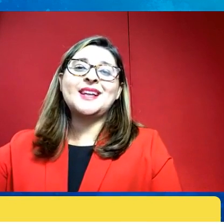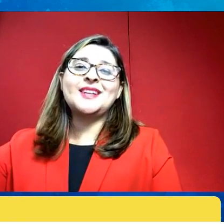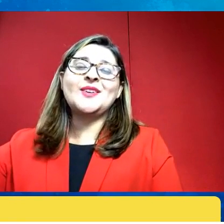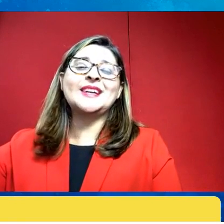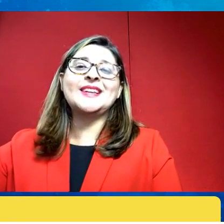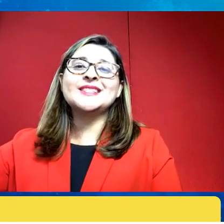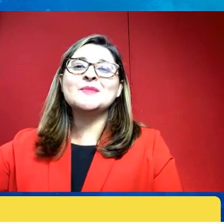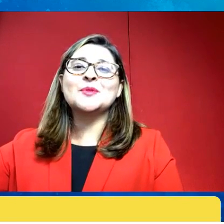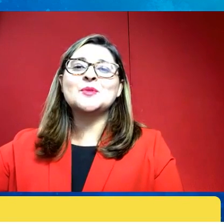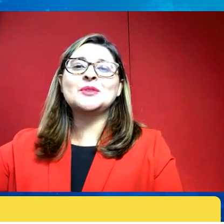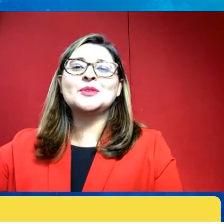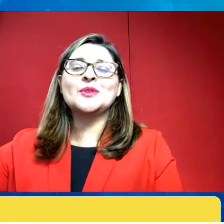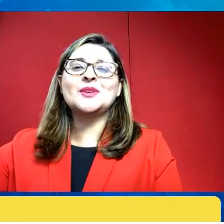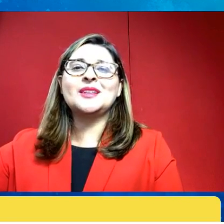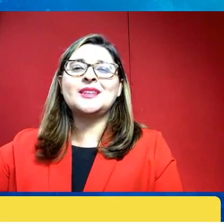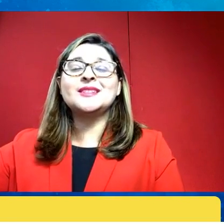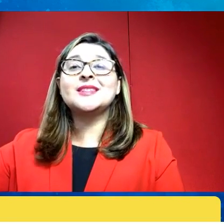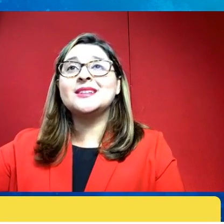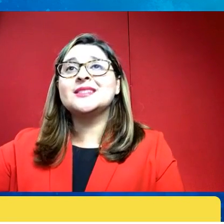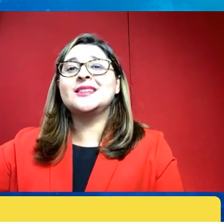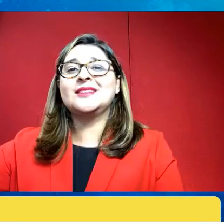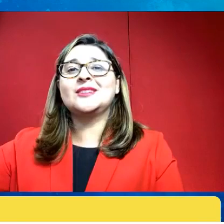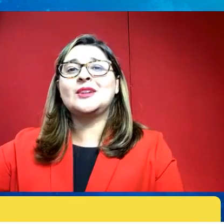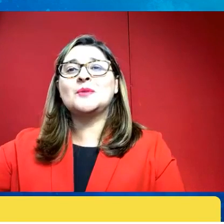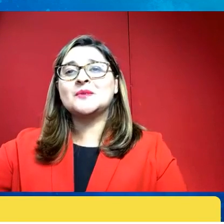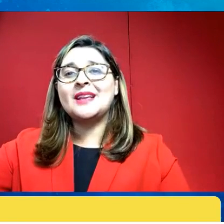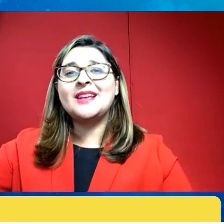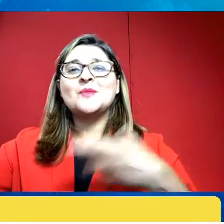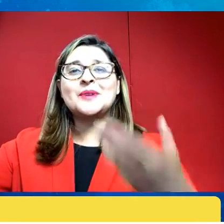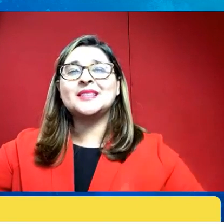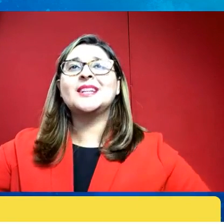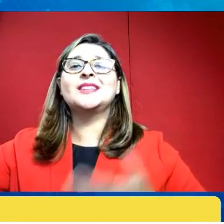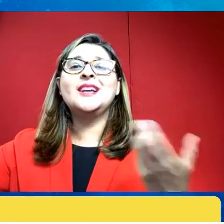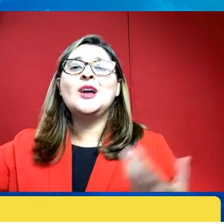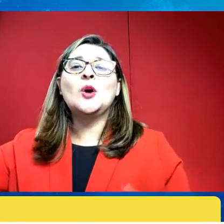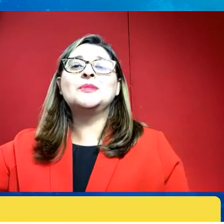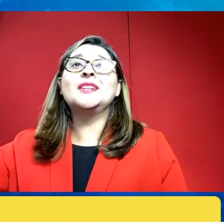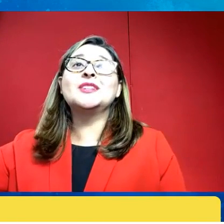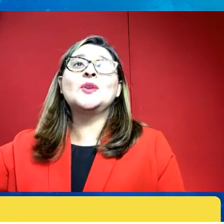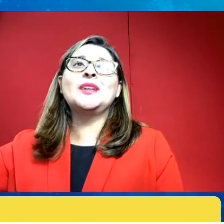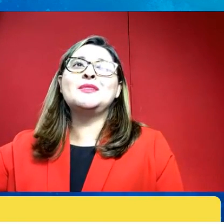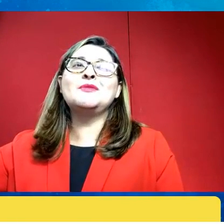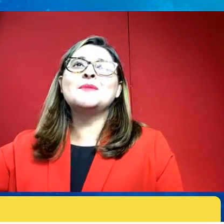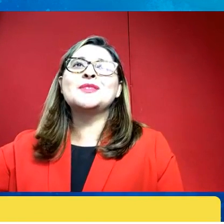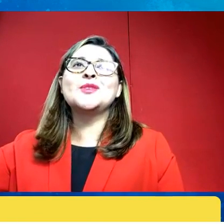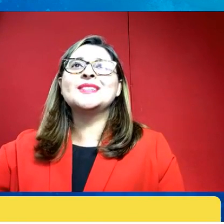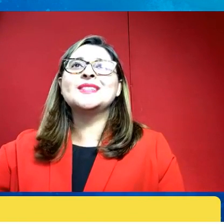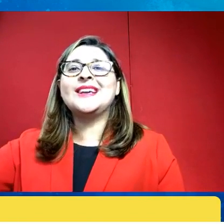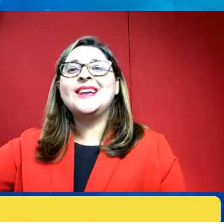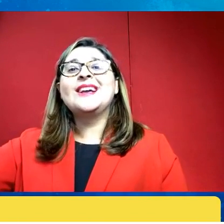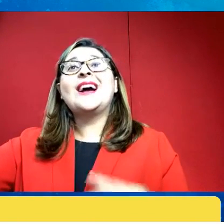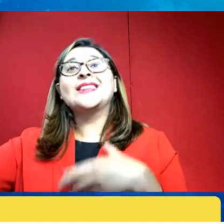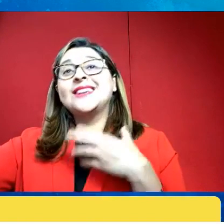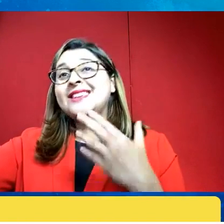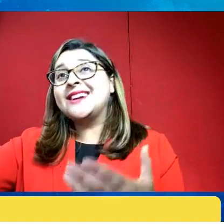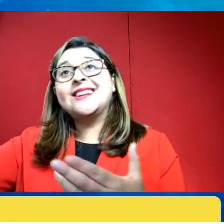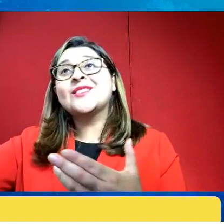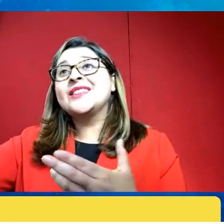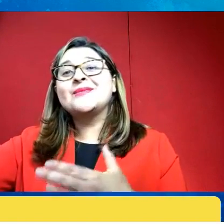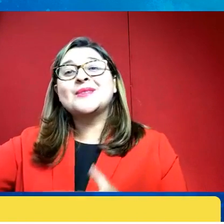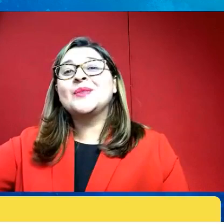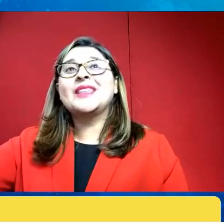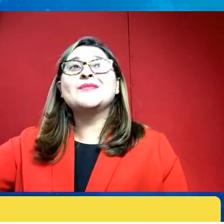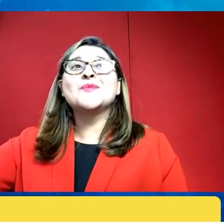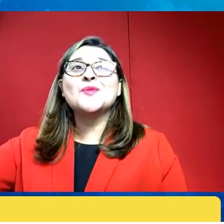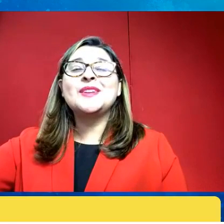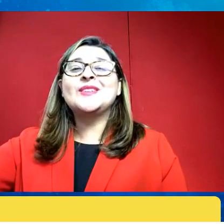muchísimos comentarios, agradecen por supuesto todos esta instancia, ¿cierto? La posibilidad de compartir, de obtener toda esta información, así que hasta aquí llega la